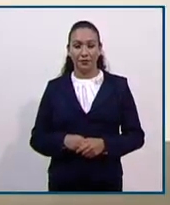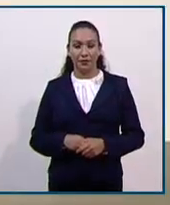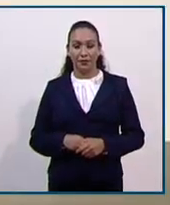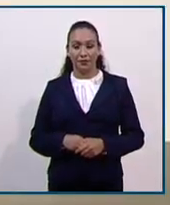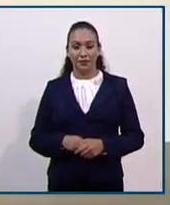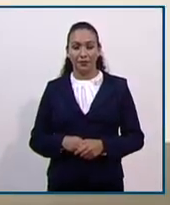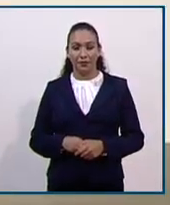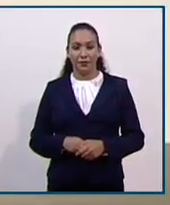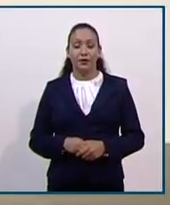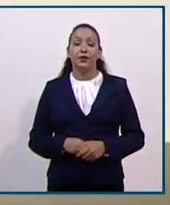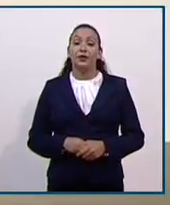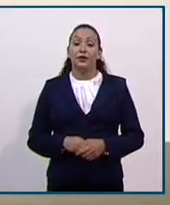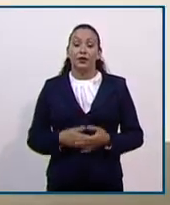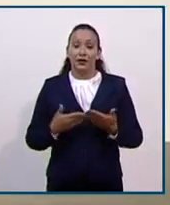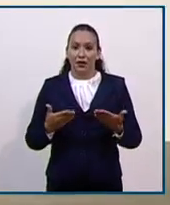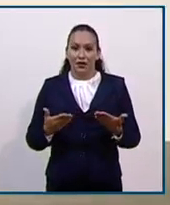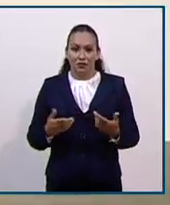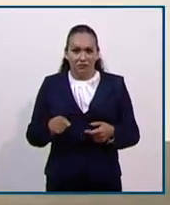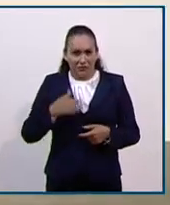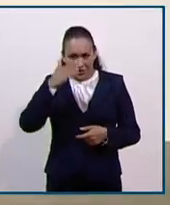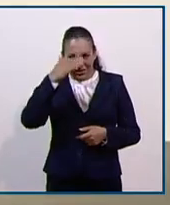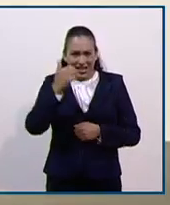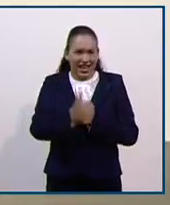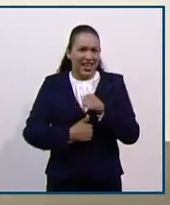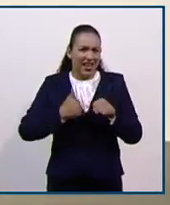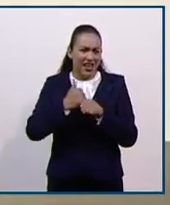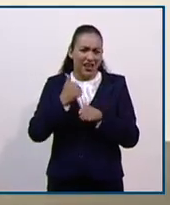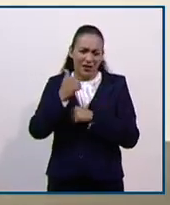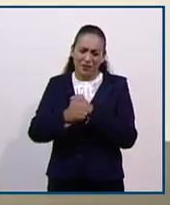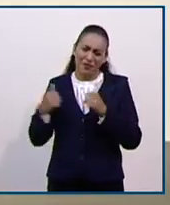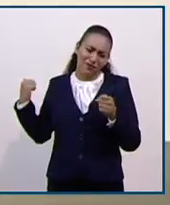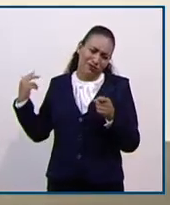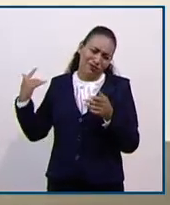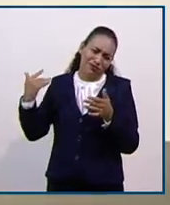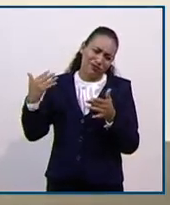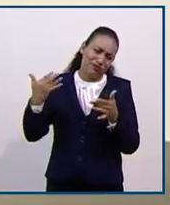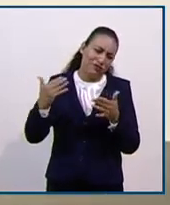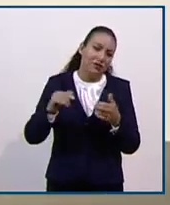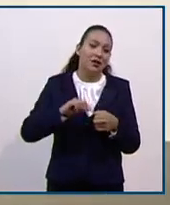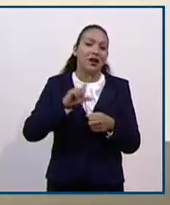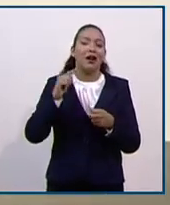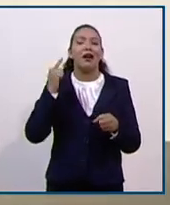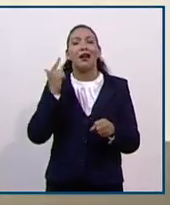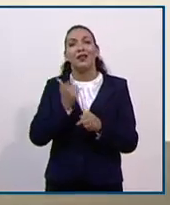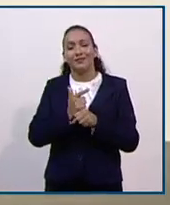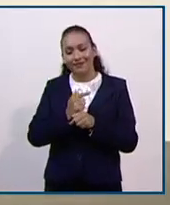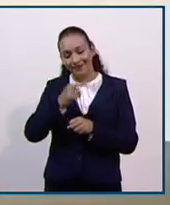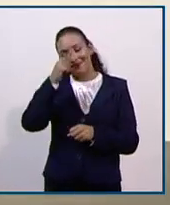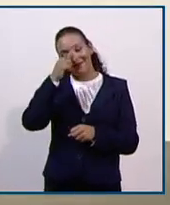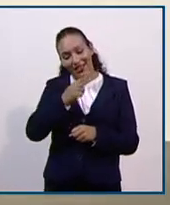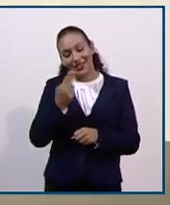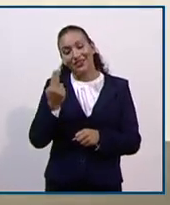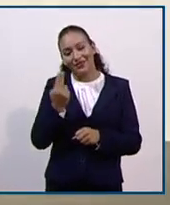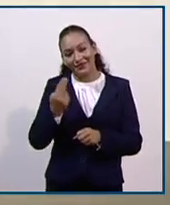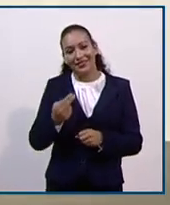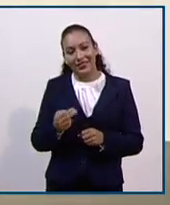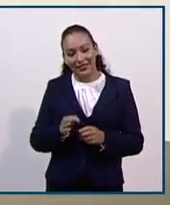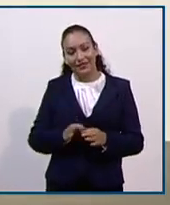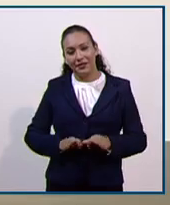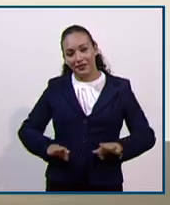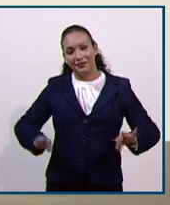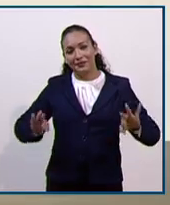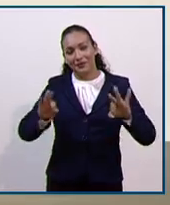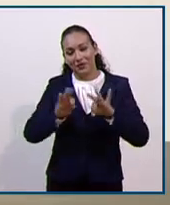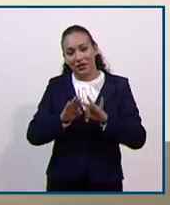Sin embargo, tuvieron que pasar muchos años para que México entendiera la importancia que el